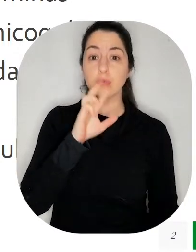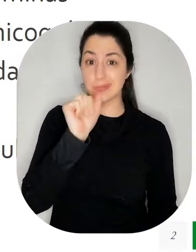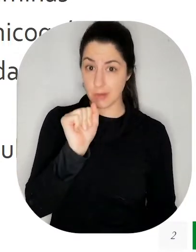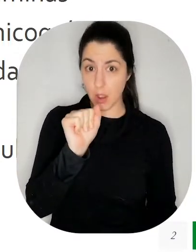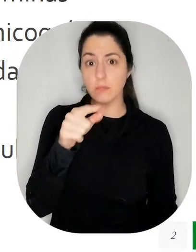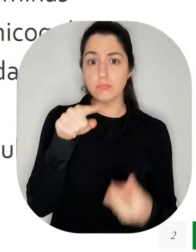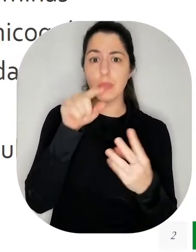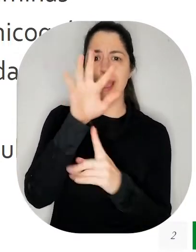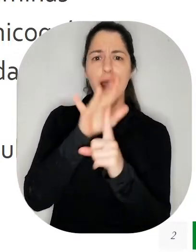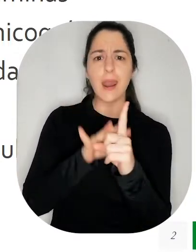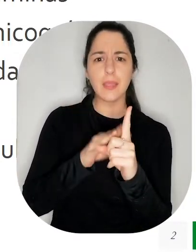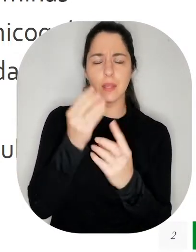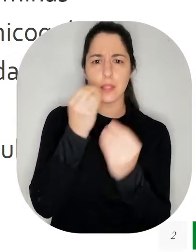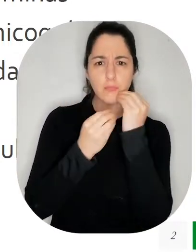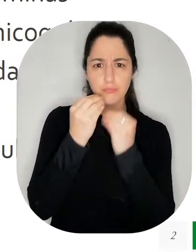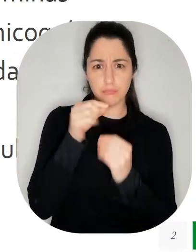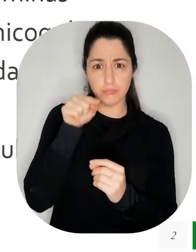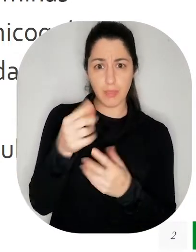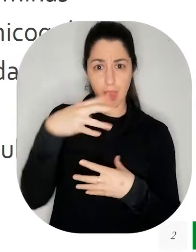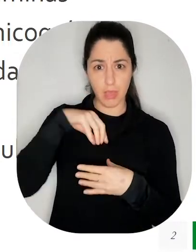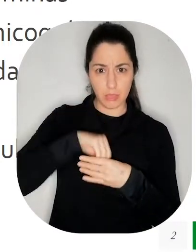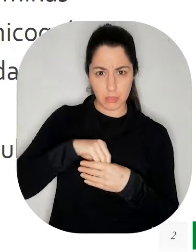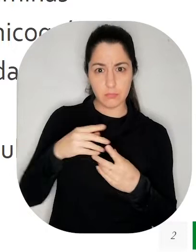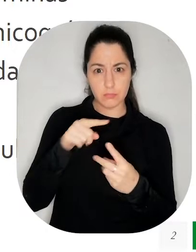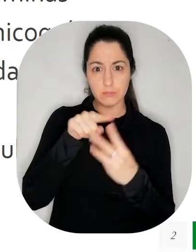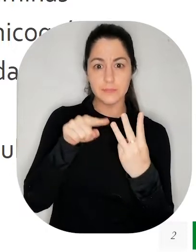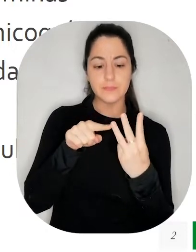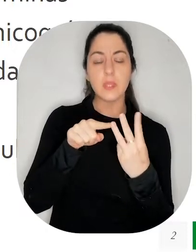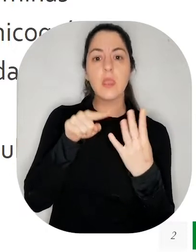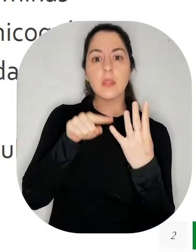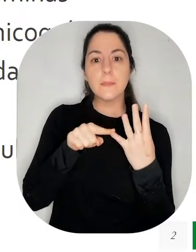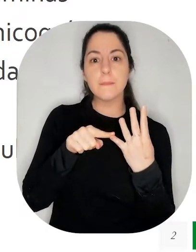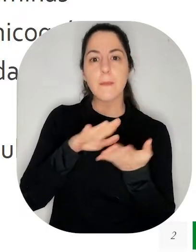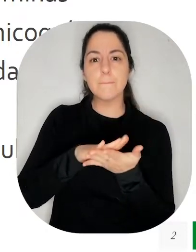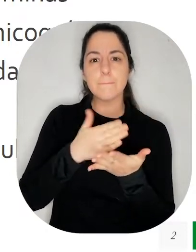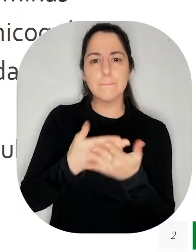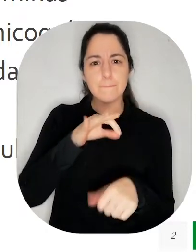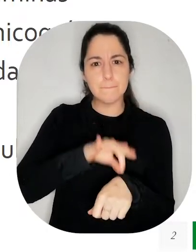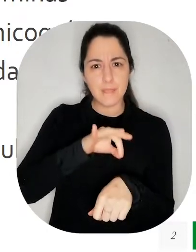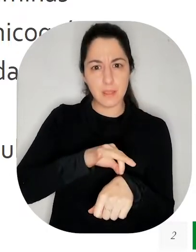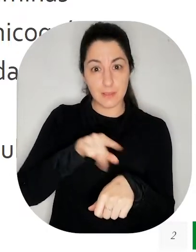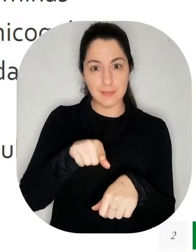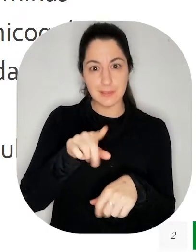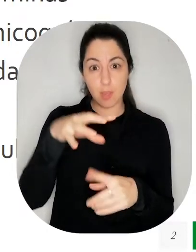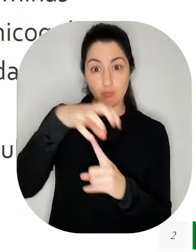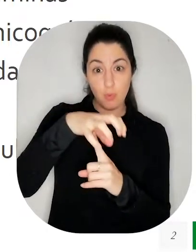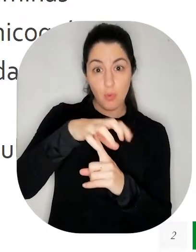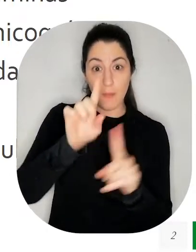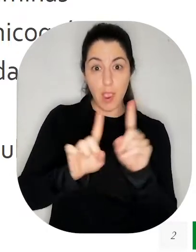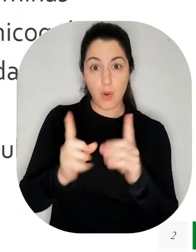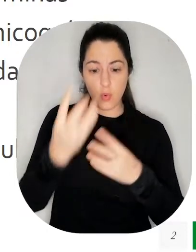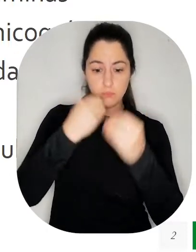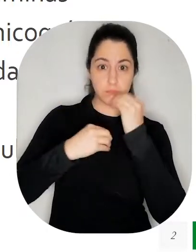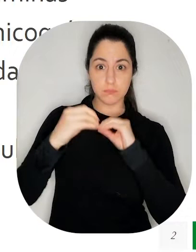composición nutricional, es decir, estos elementos que nos sirven para nuestras funciones básicas, las propiedades medicinales, los